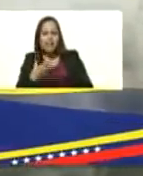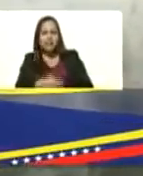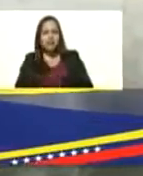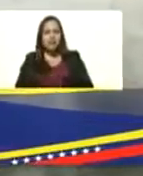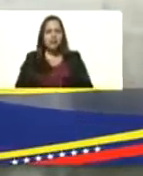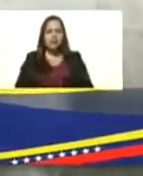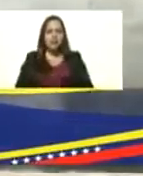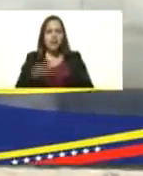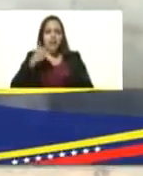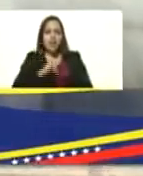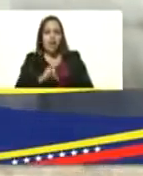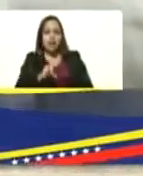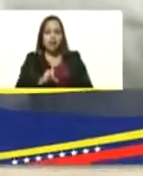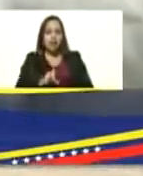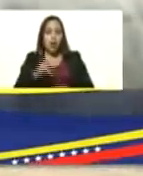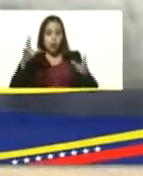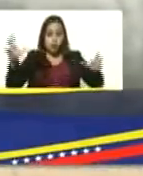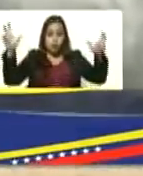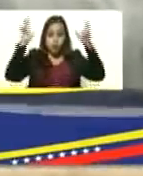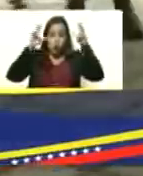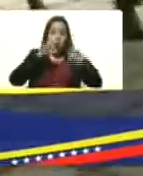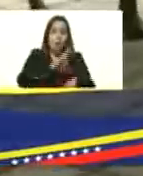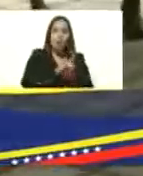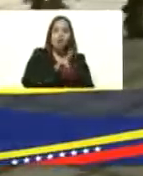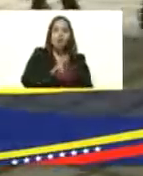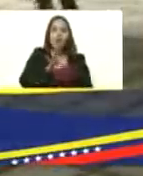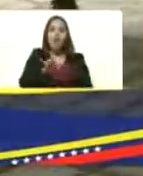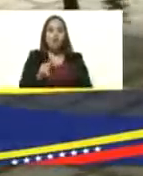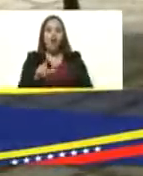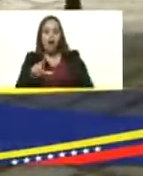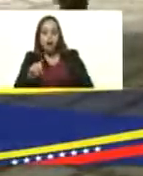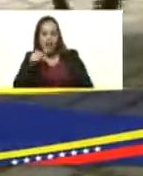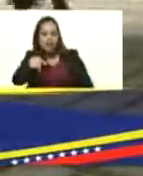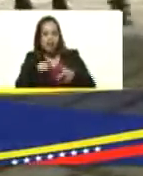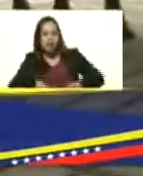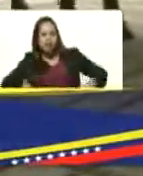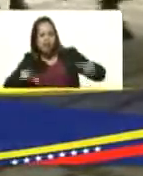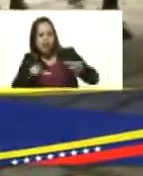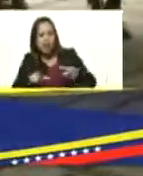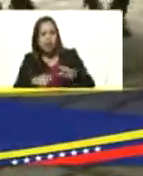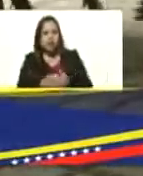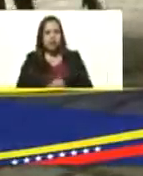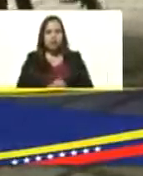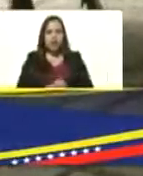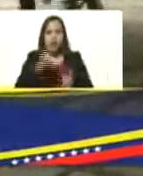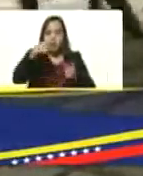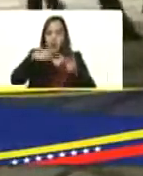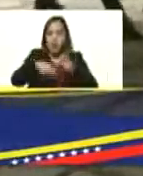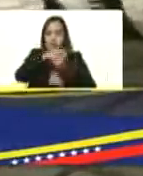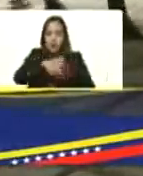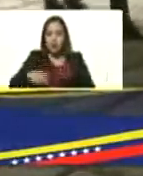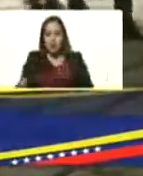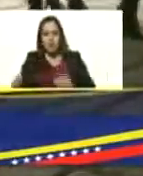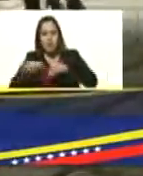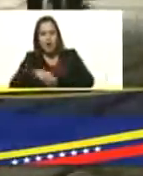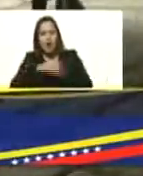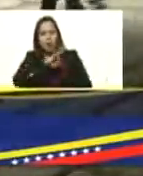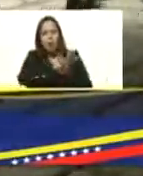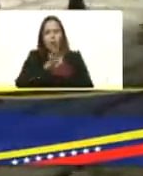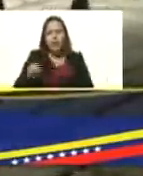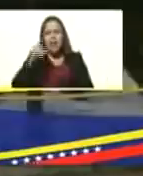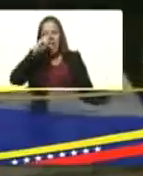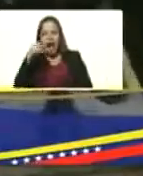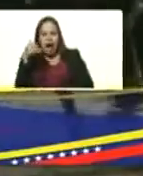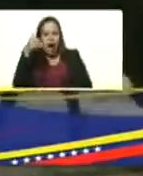ganadería bufalina aquí en esta unidad con bueno con los compañeros que tienen más de 40 años